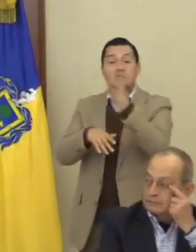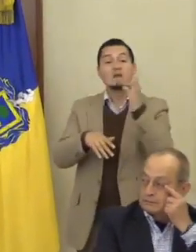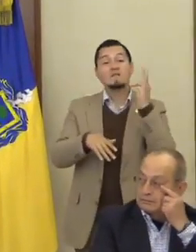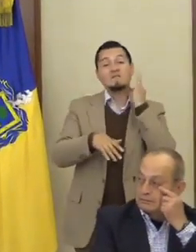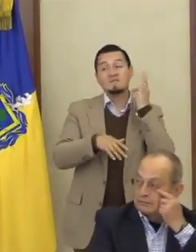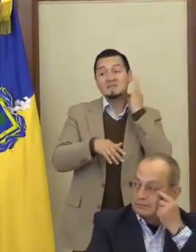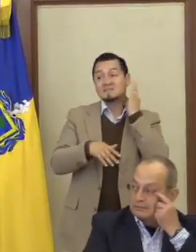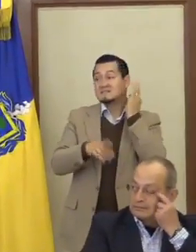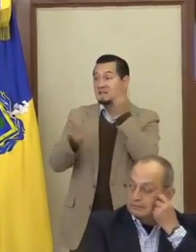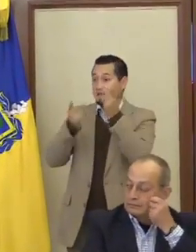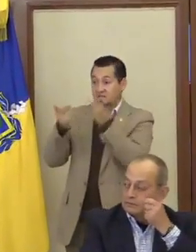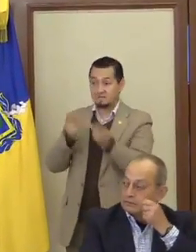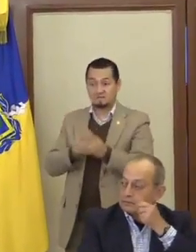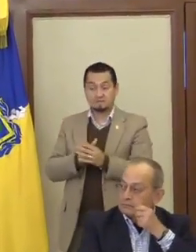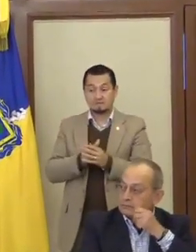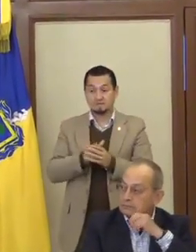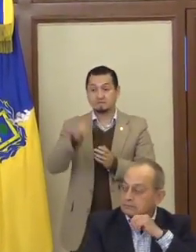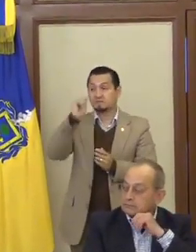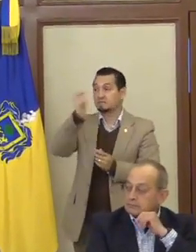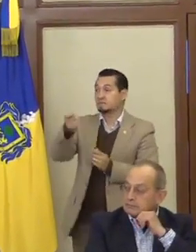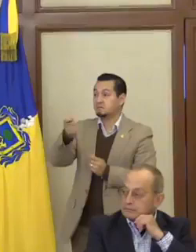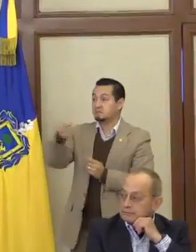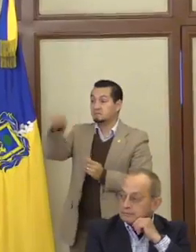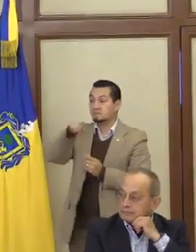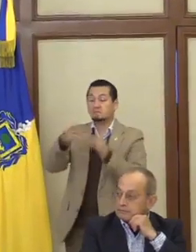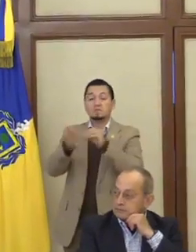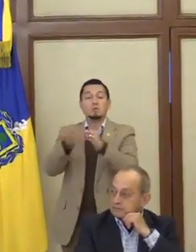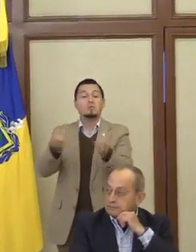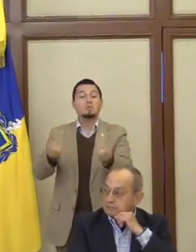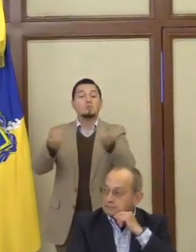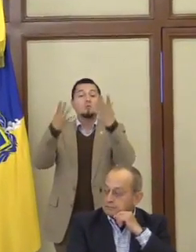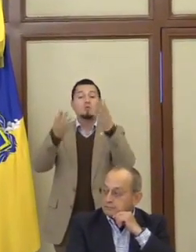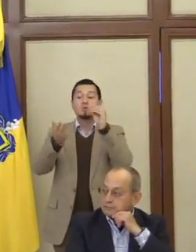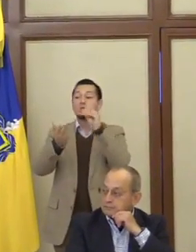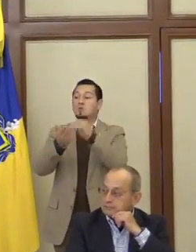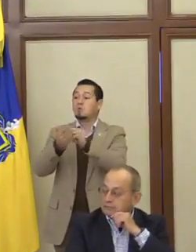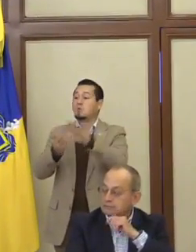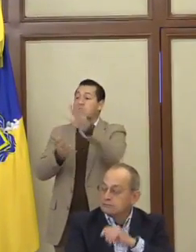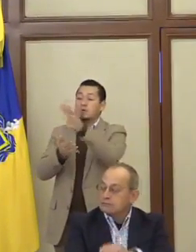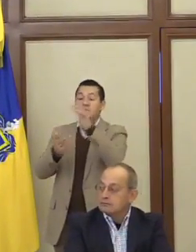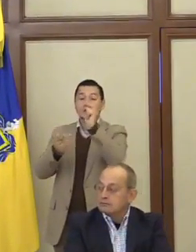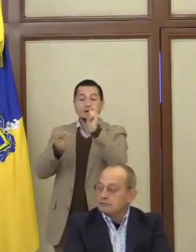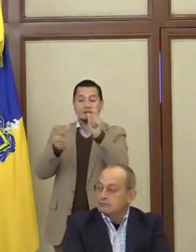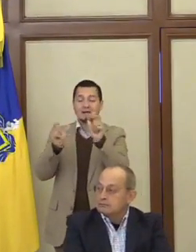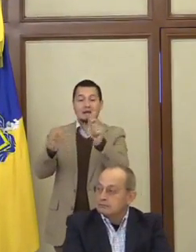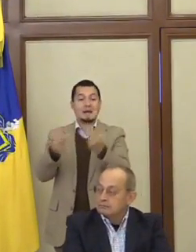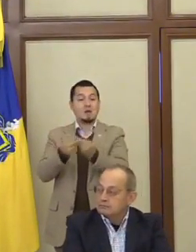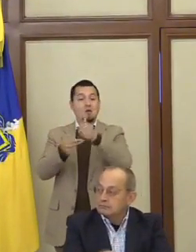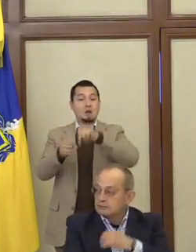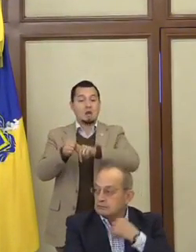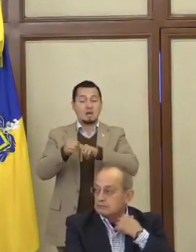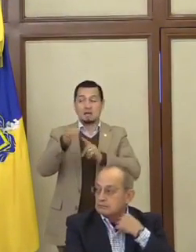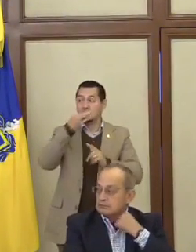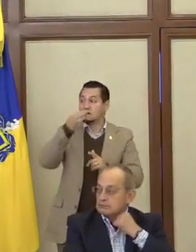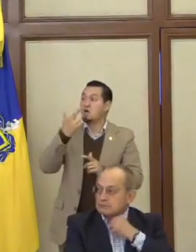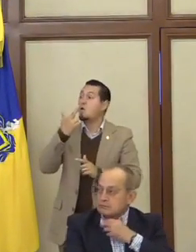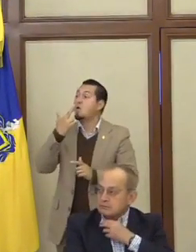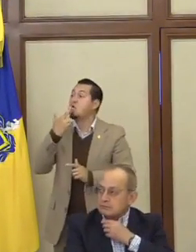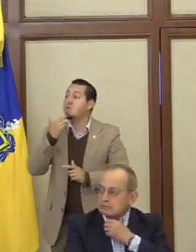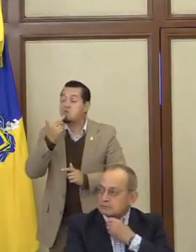Fiscalía sobre el número de carpetas que informó la Fiscalía del Sistema Nacional de Seguridad. La línea